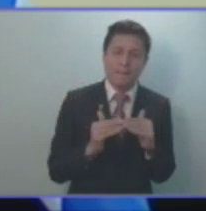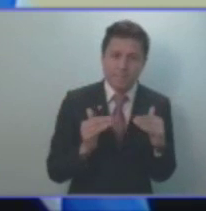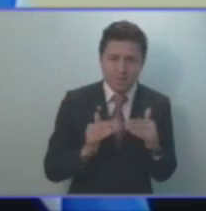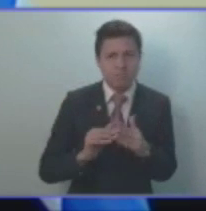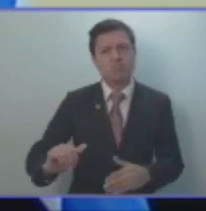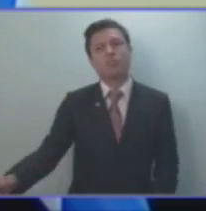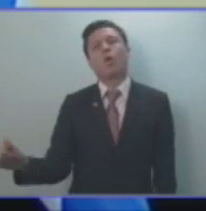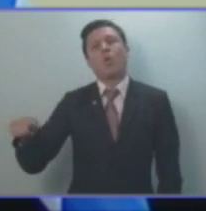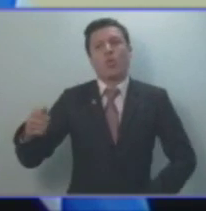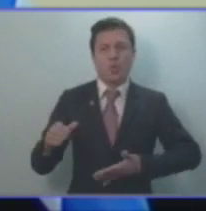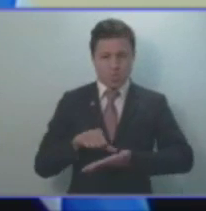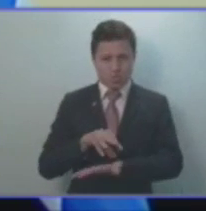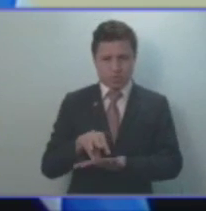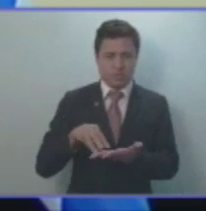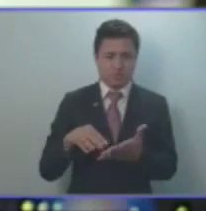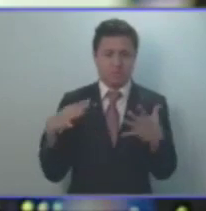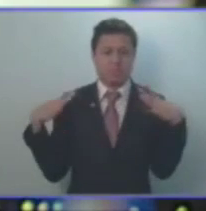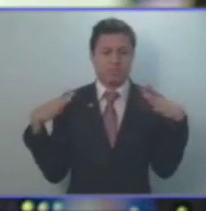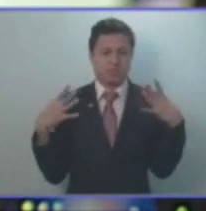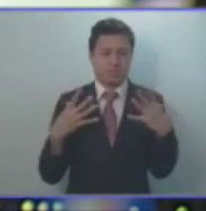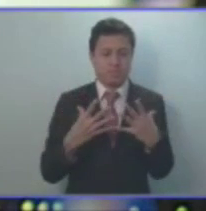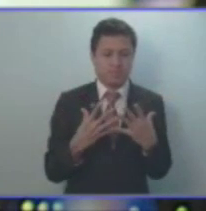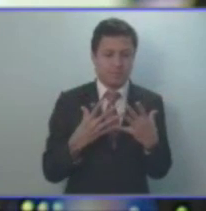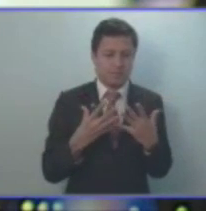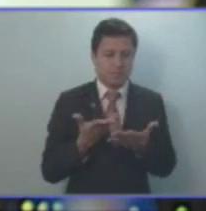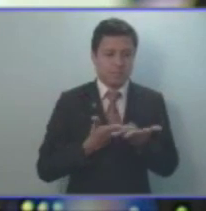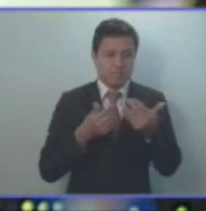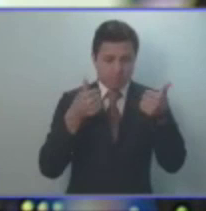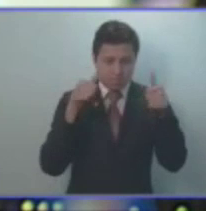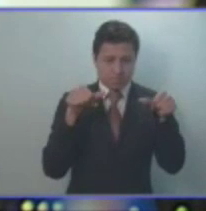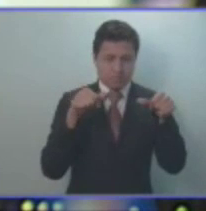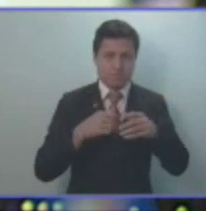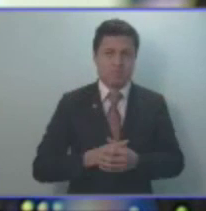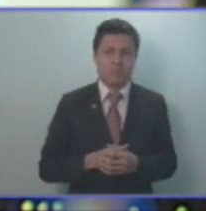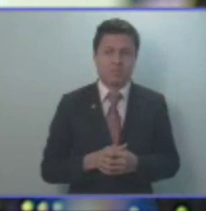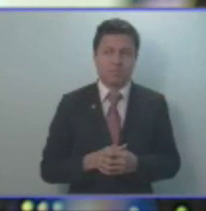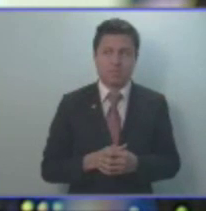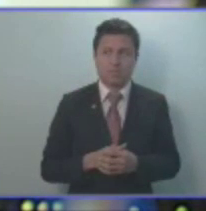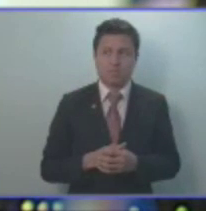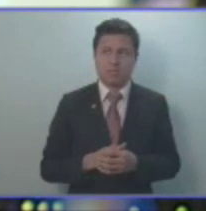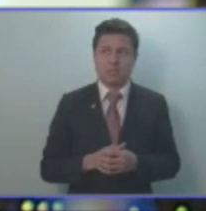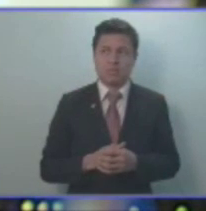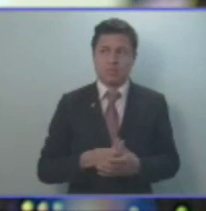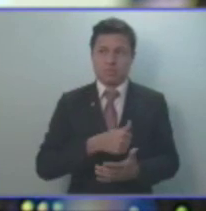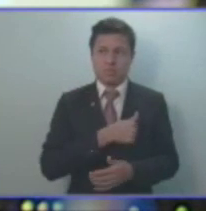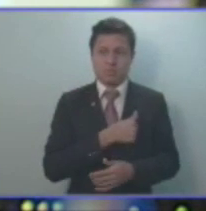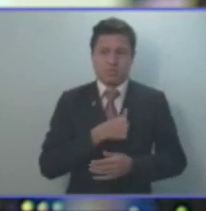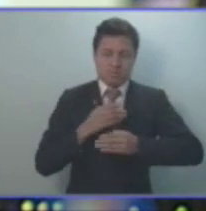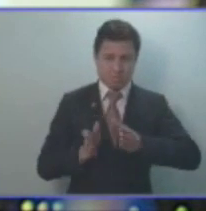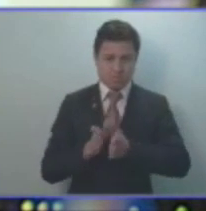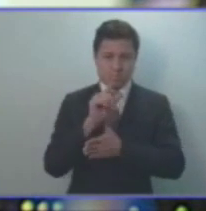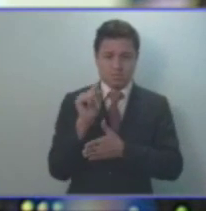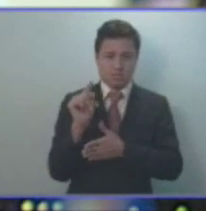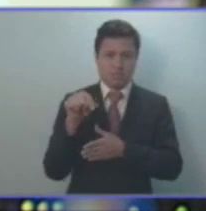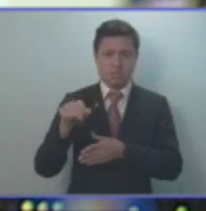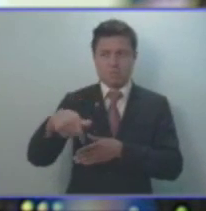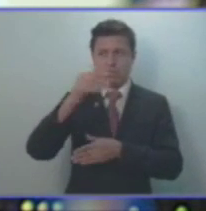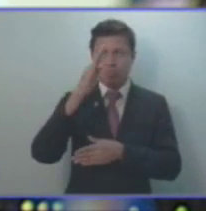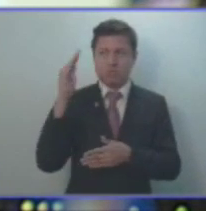otros municipios de la zona, que de acuerdo a las funciones de las entidades